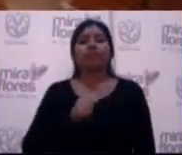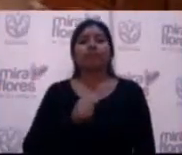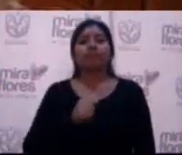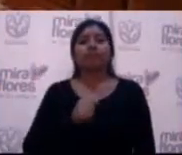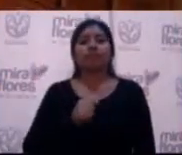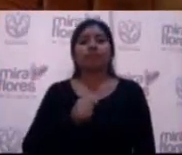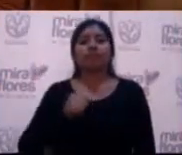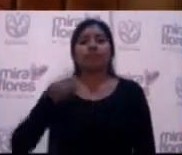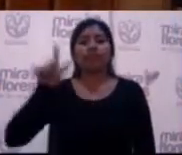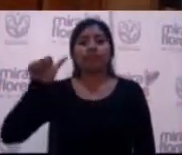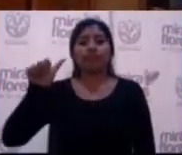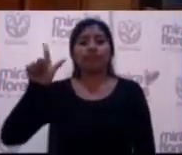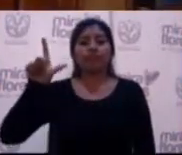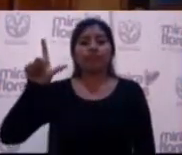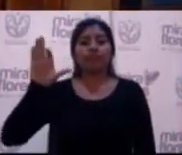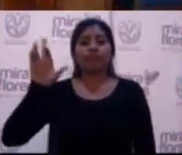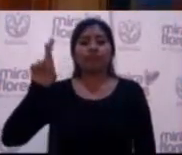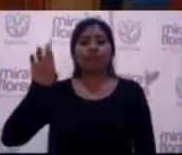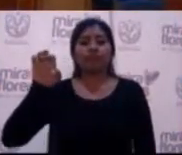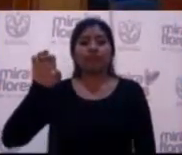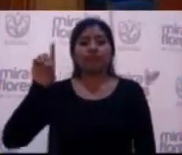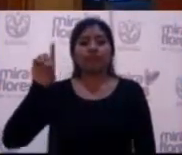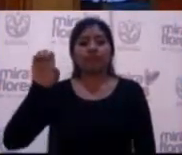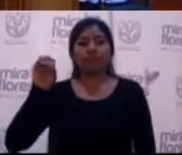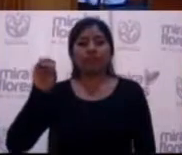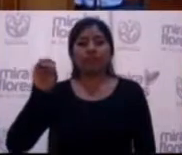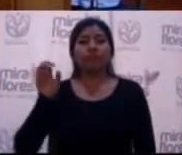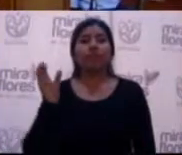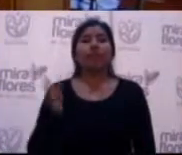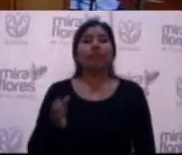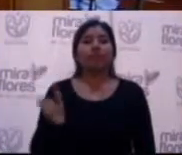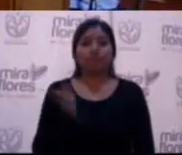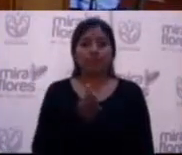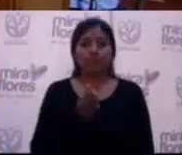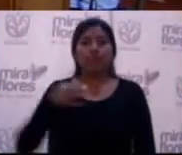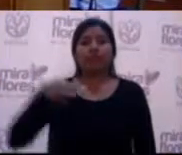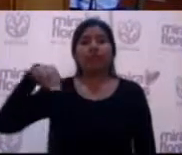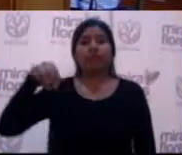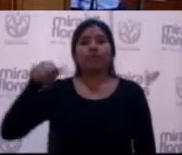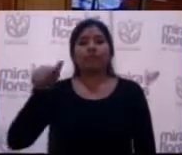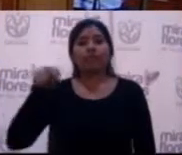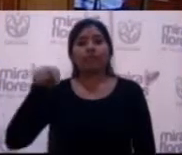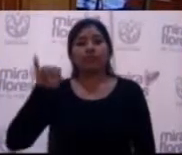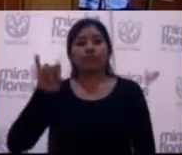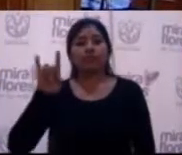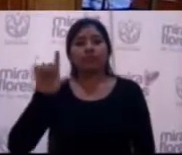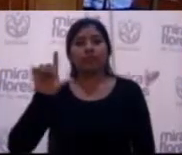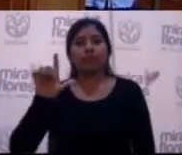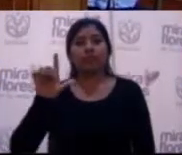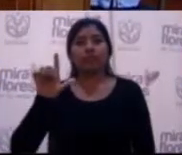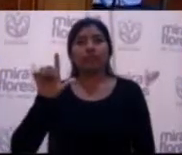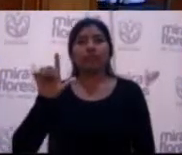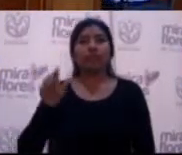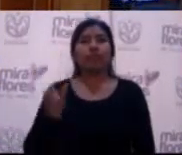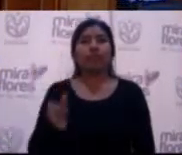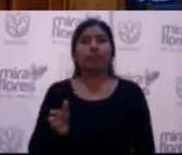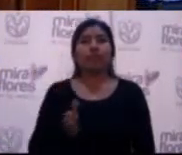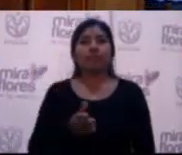Presente. Señor Alfredo Lee Gabriel. Presente. Señor Martín Bustamante Castro. Presente. Señor Jorge de Albertis González del